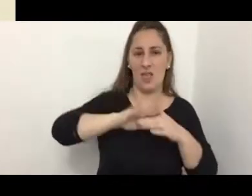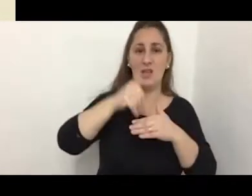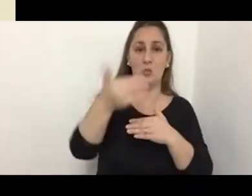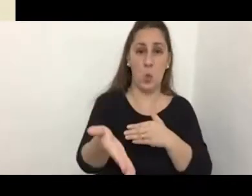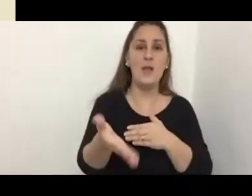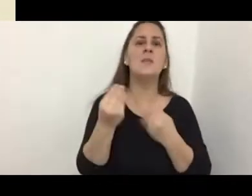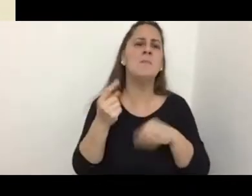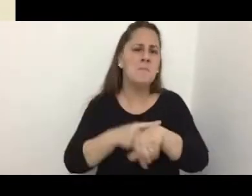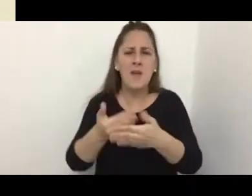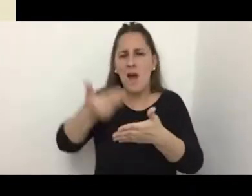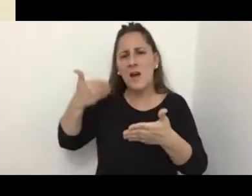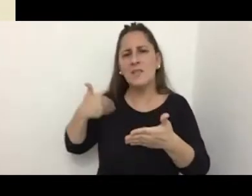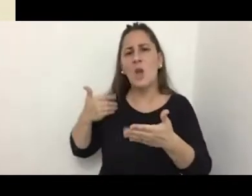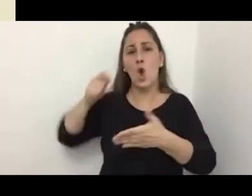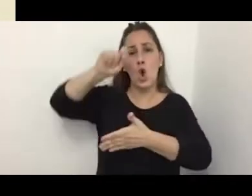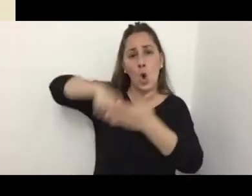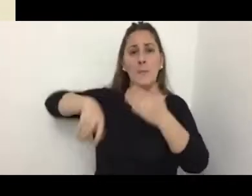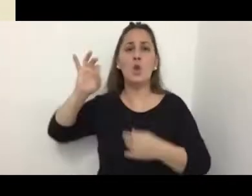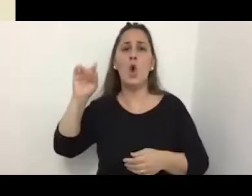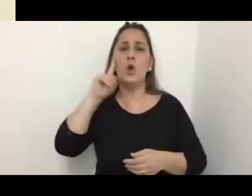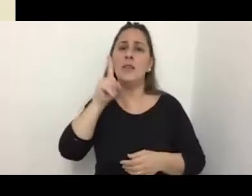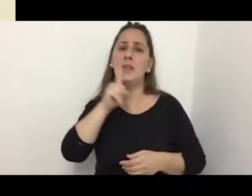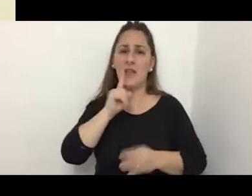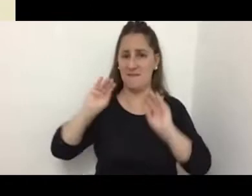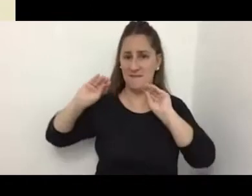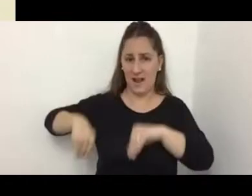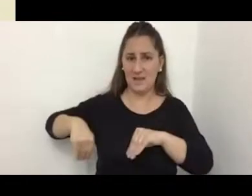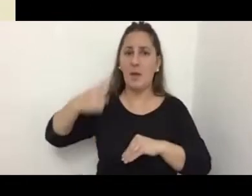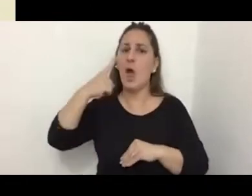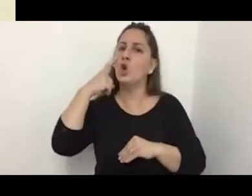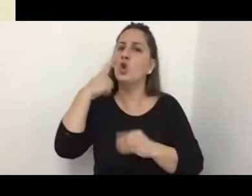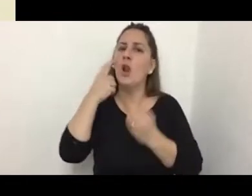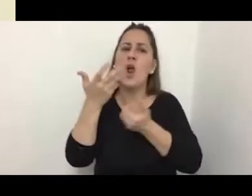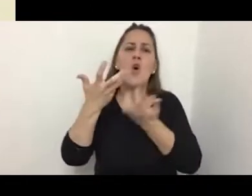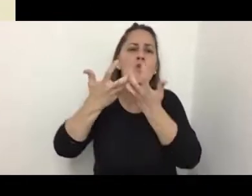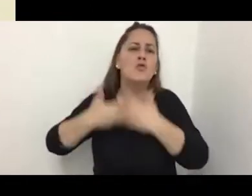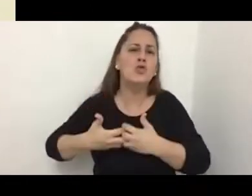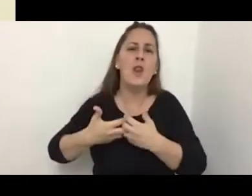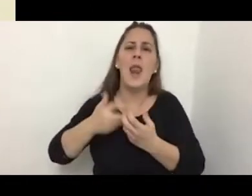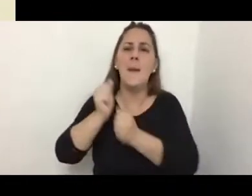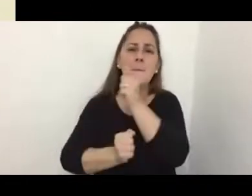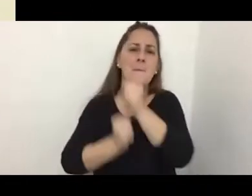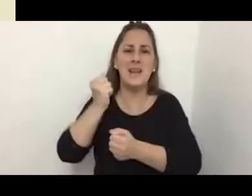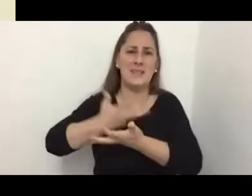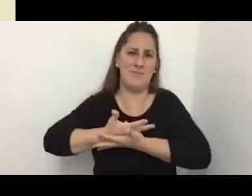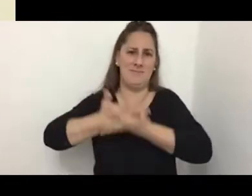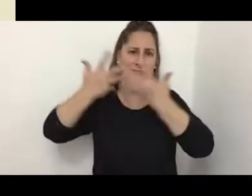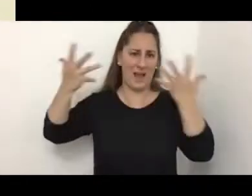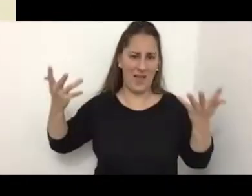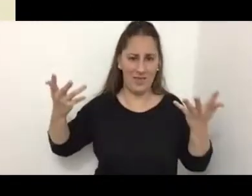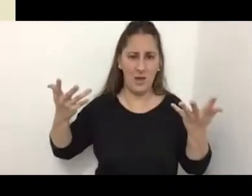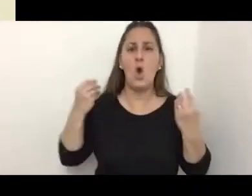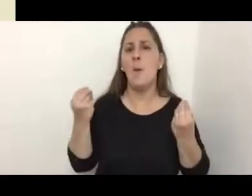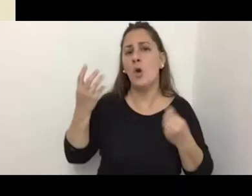fracasa un convenio de la OIT para regular el funcionamiento de las empresas multinacionales. ¿Por qué? Porque el sector empleador no